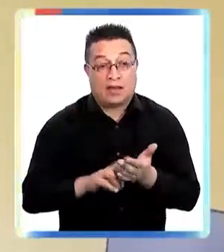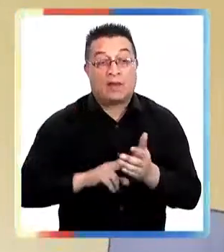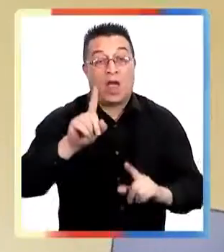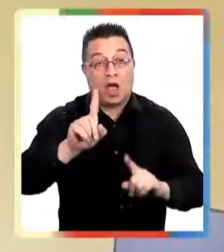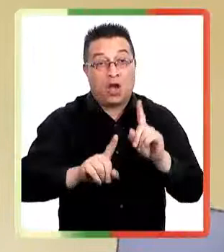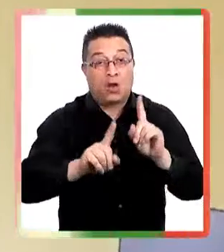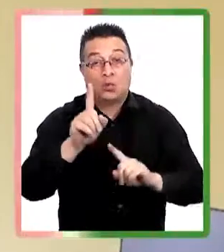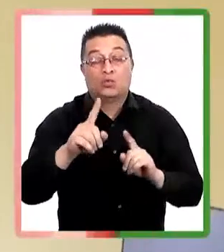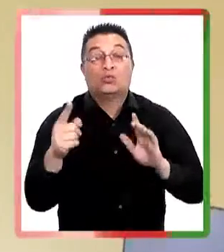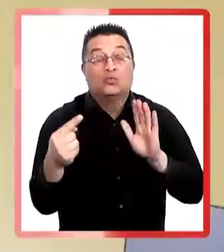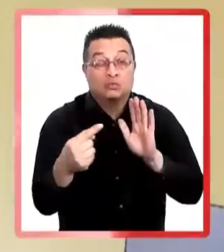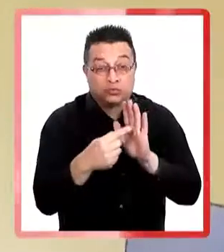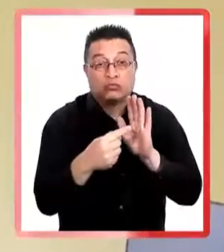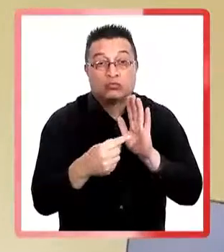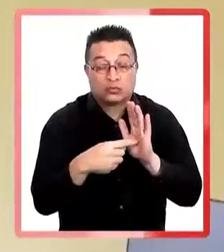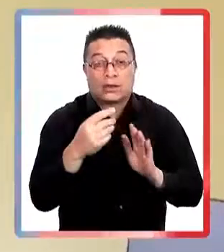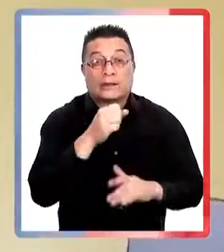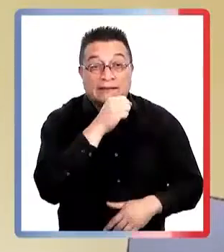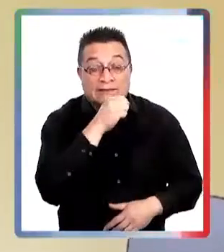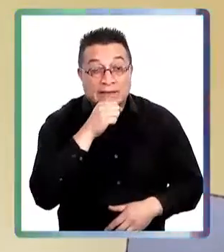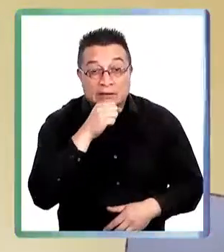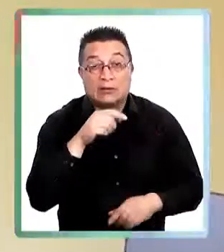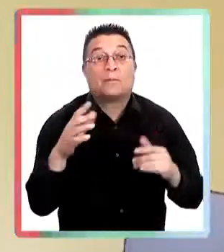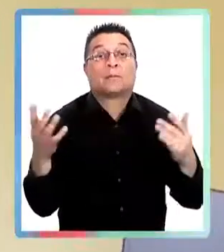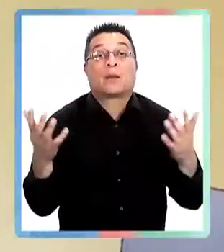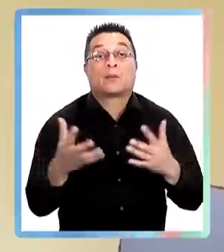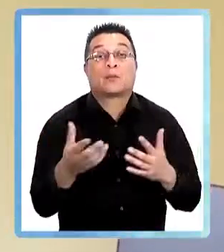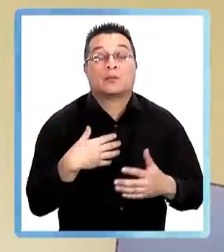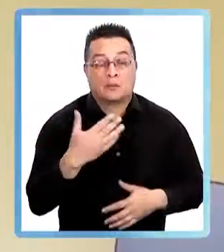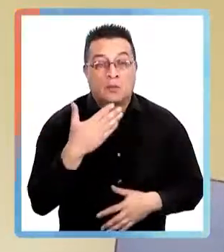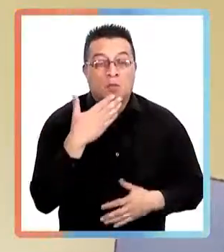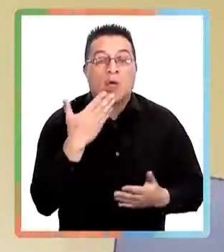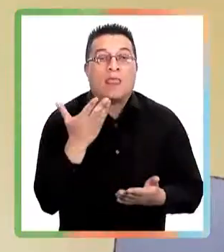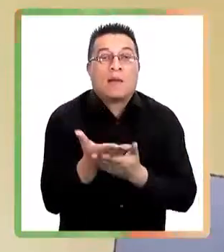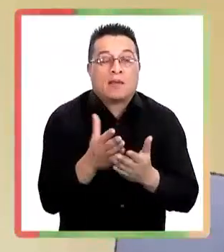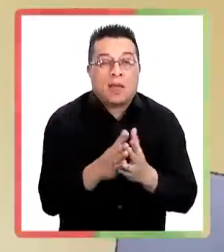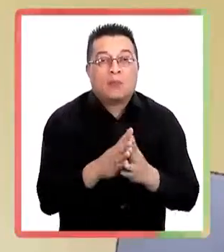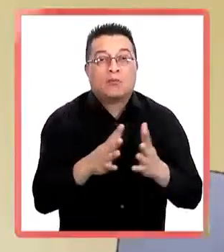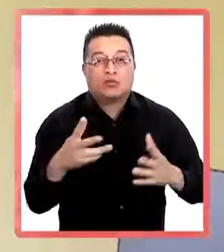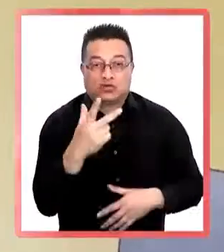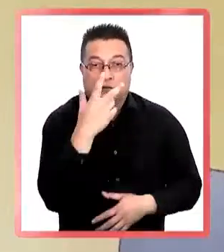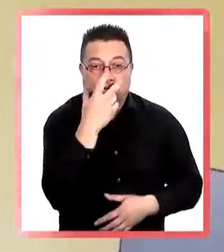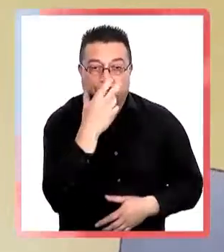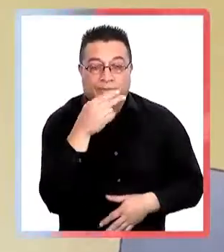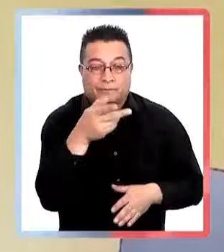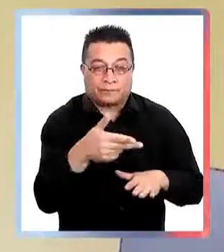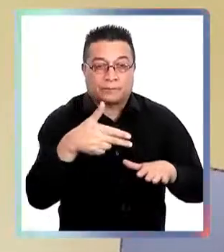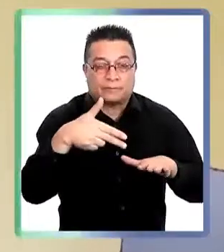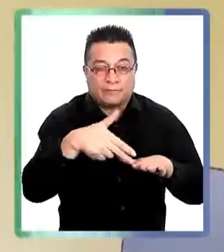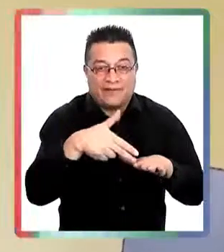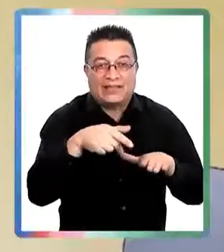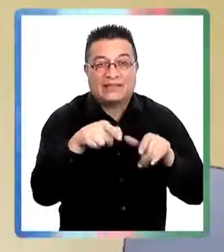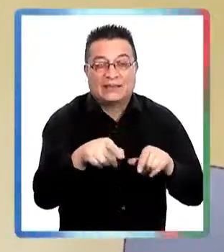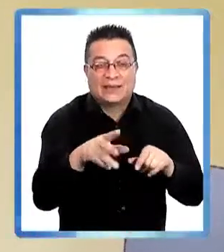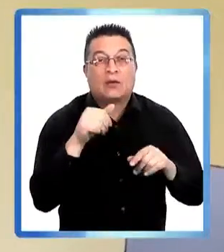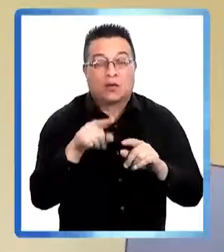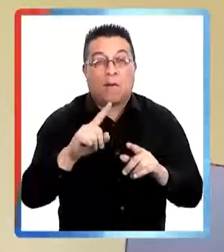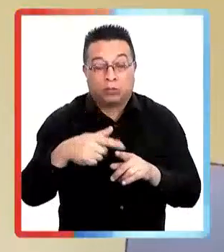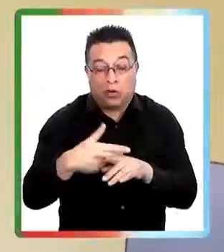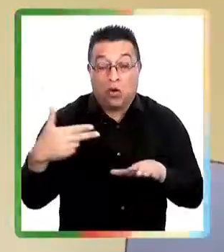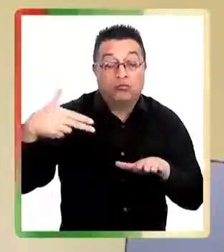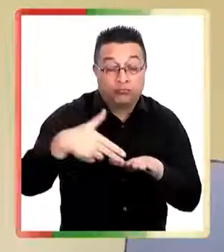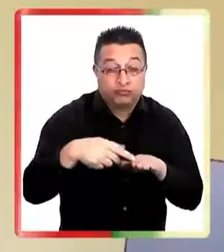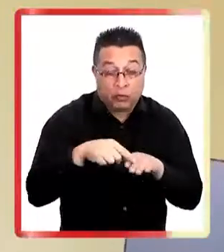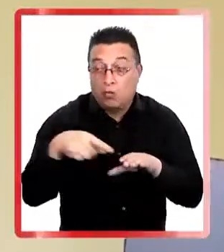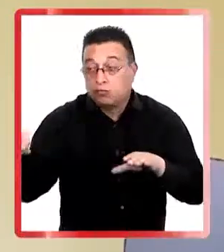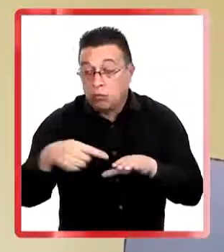tenemos algunos puntos que están secos, es por la sobredemanda de combustible, porque los usuarios ven que llega el camión y vuelven a